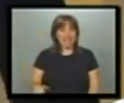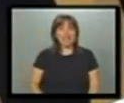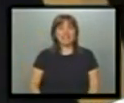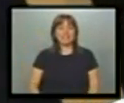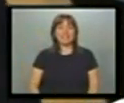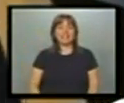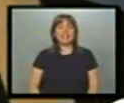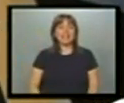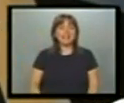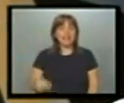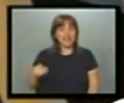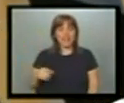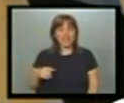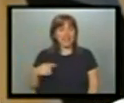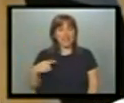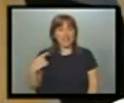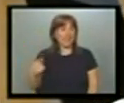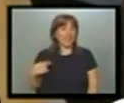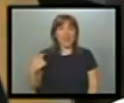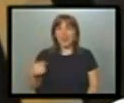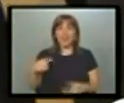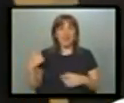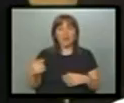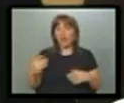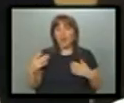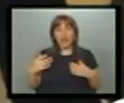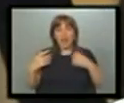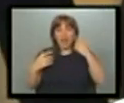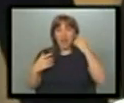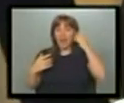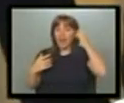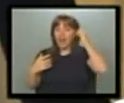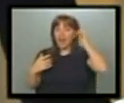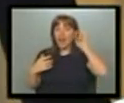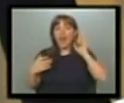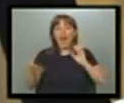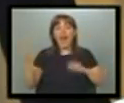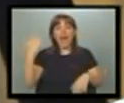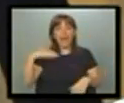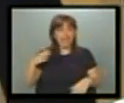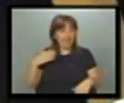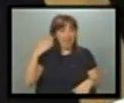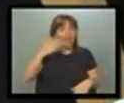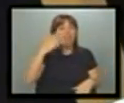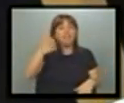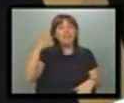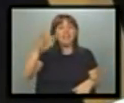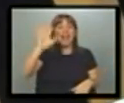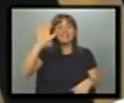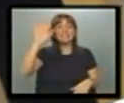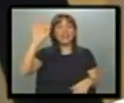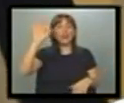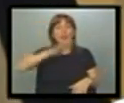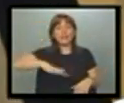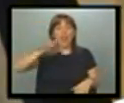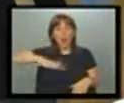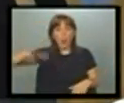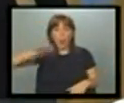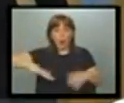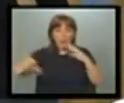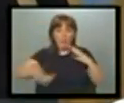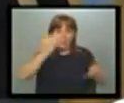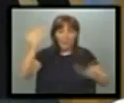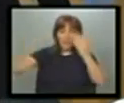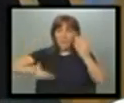vamos enterando detalles nuevos y más escandalosos. Ayer hubo 50 allanamientos en el marco donde se trata